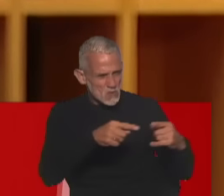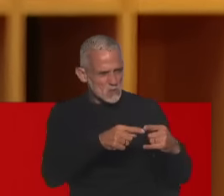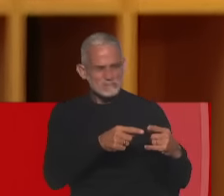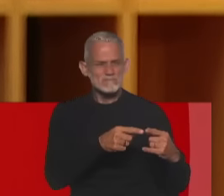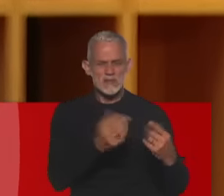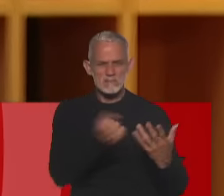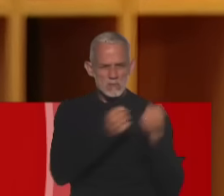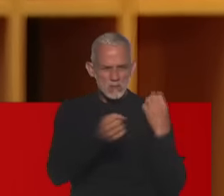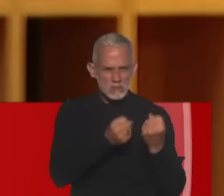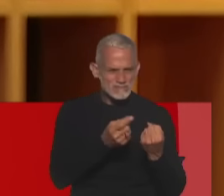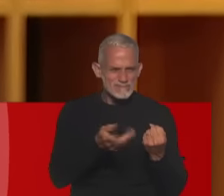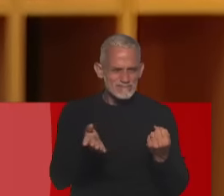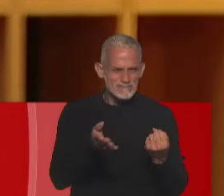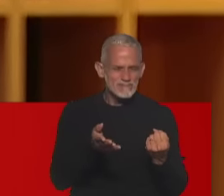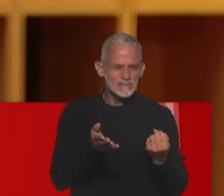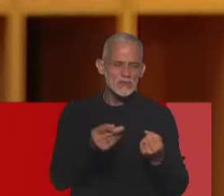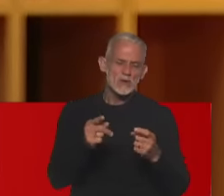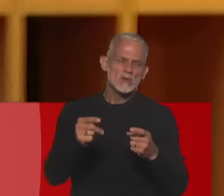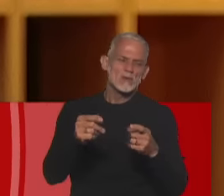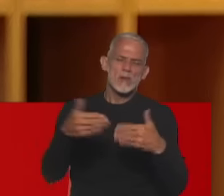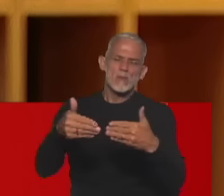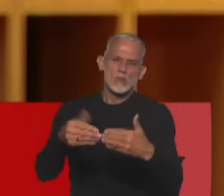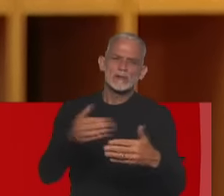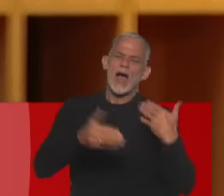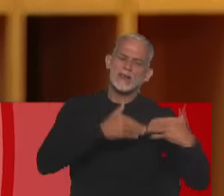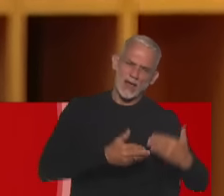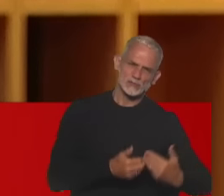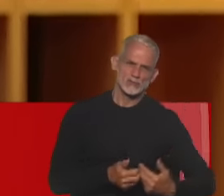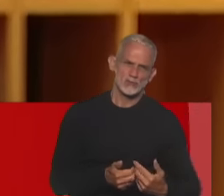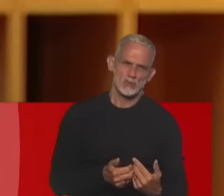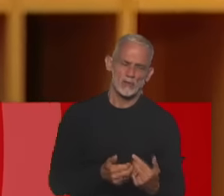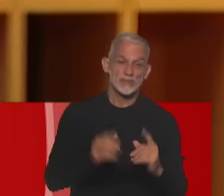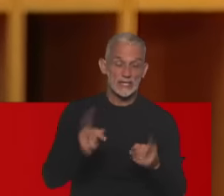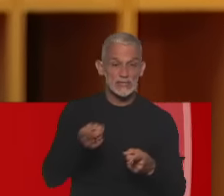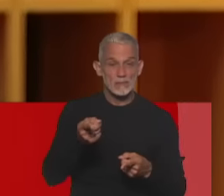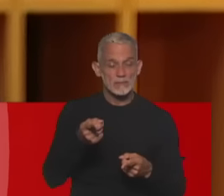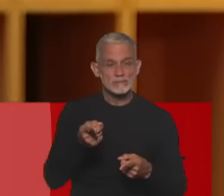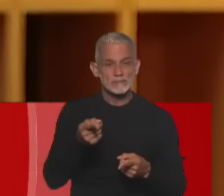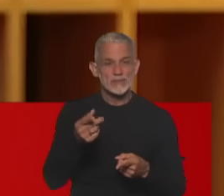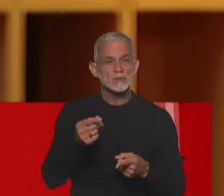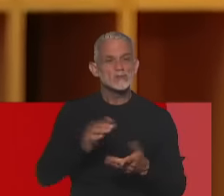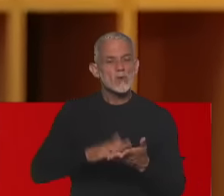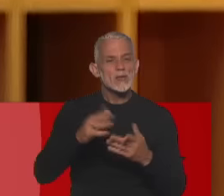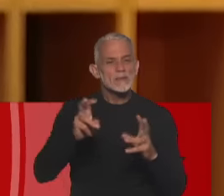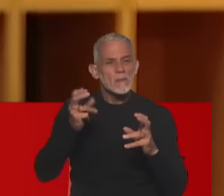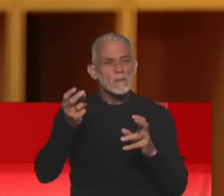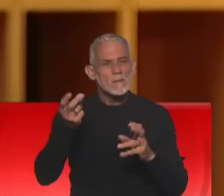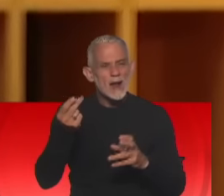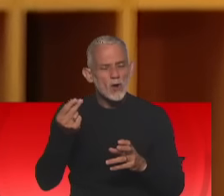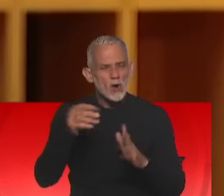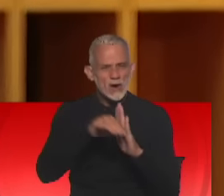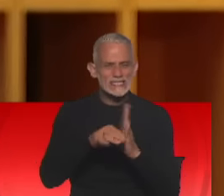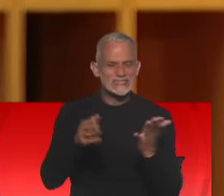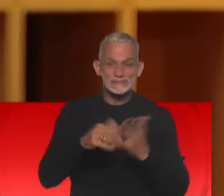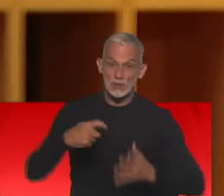que traen atraso, sino todo lo que implica en términos de valores. De hecho,